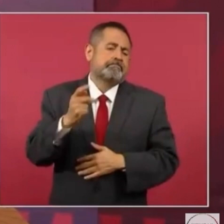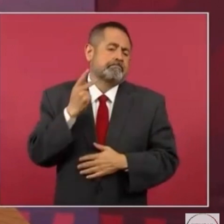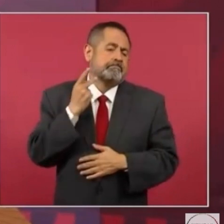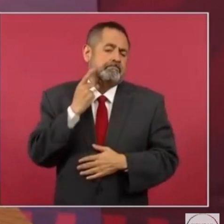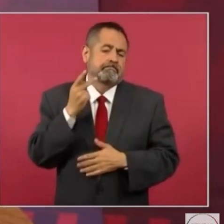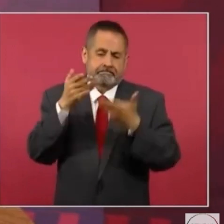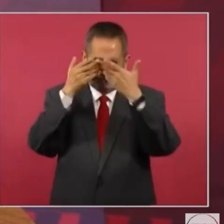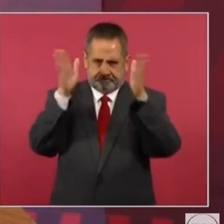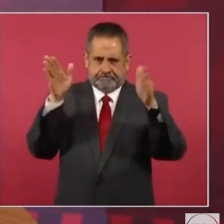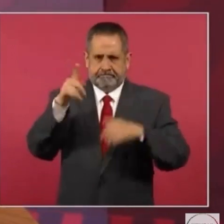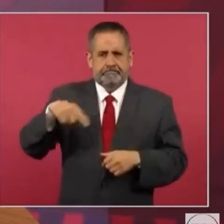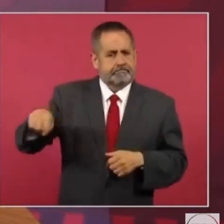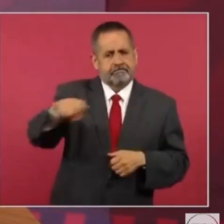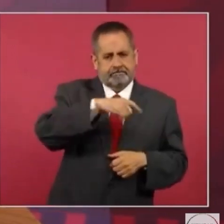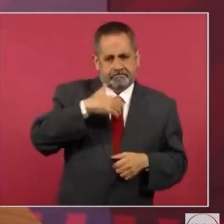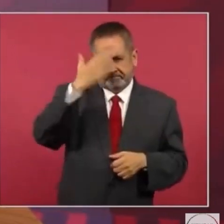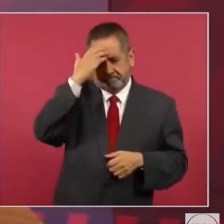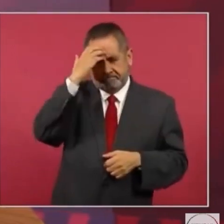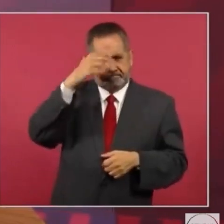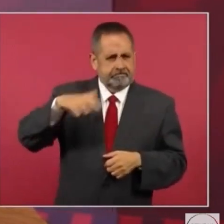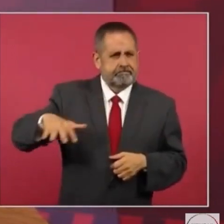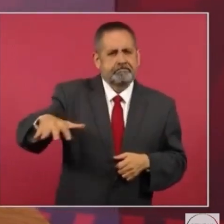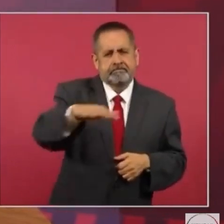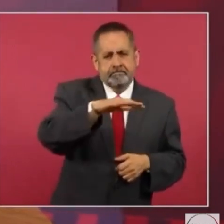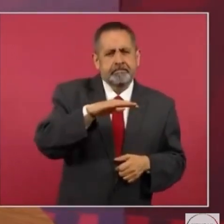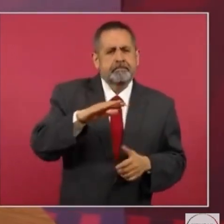es para que